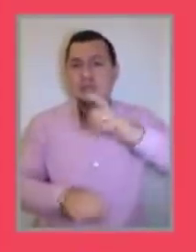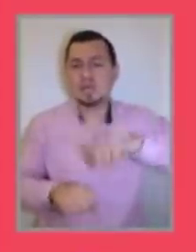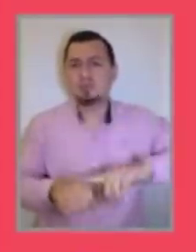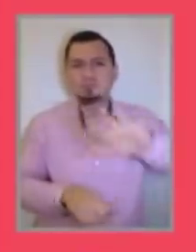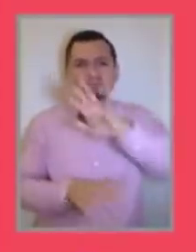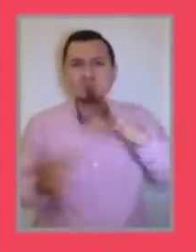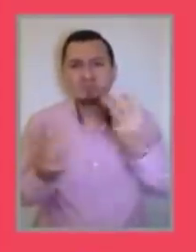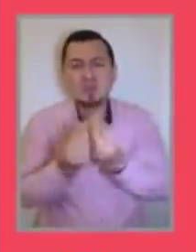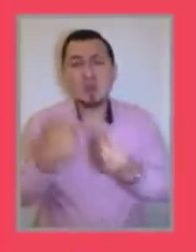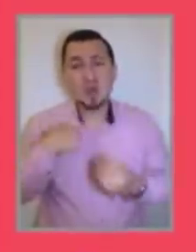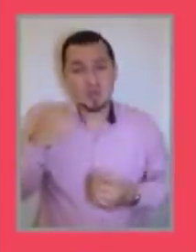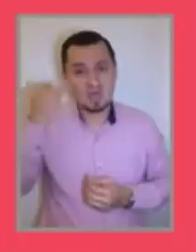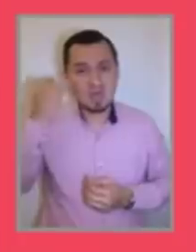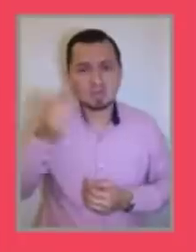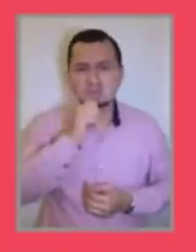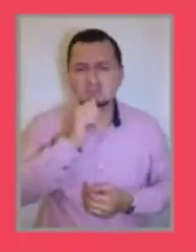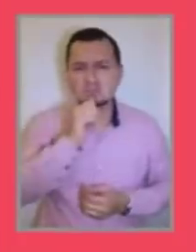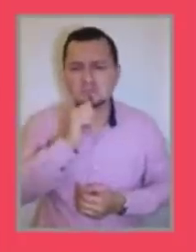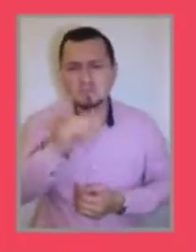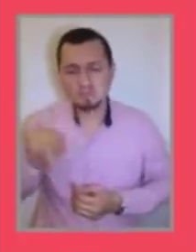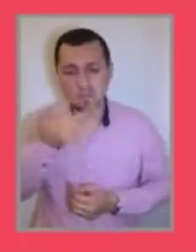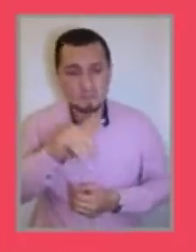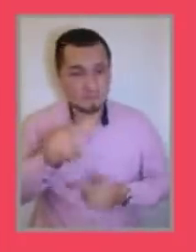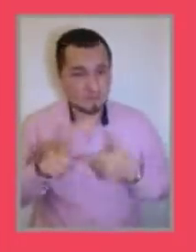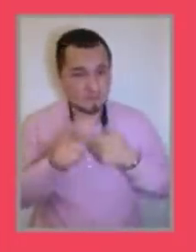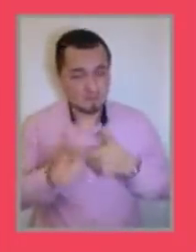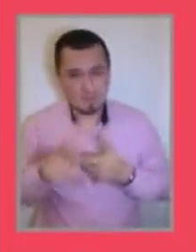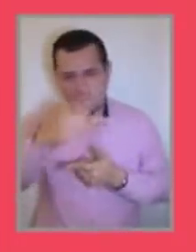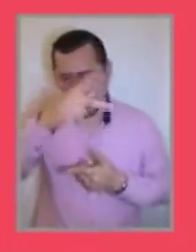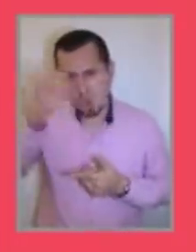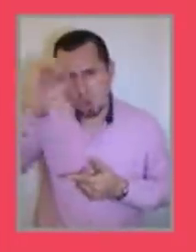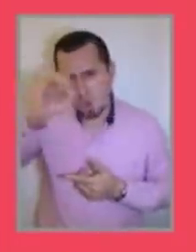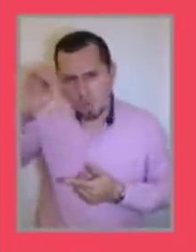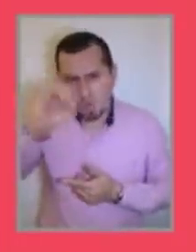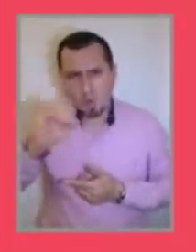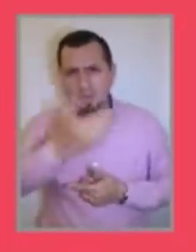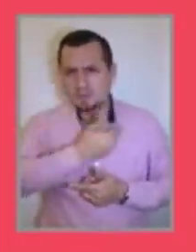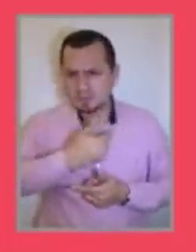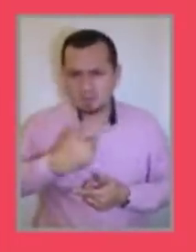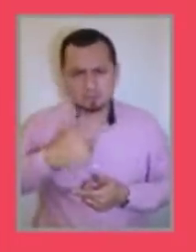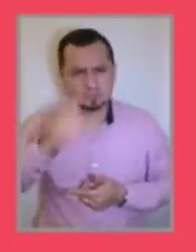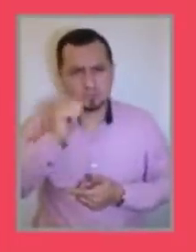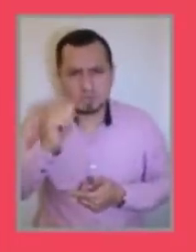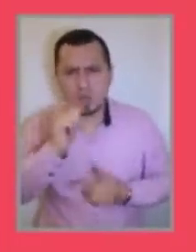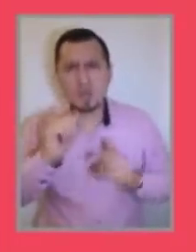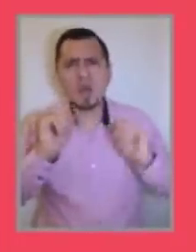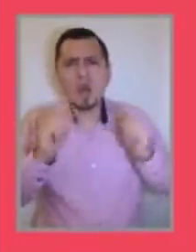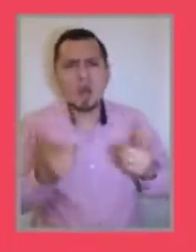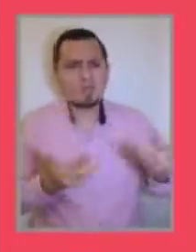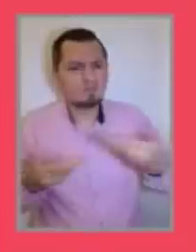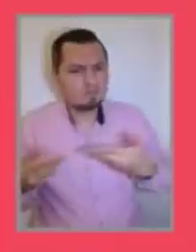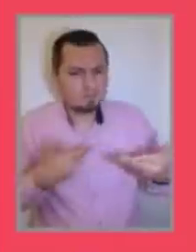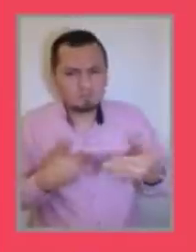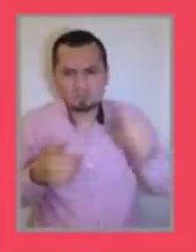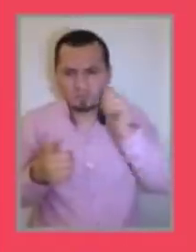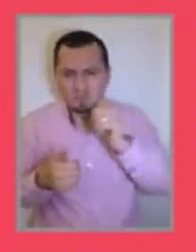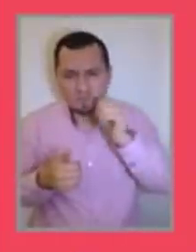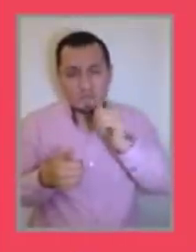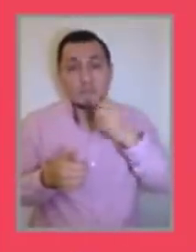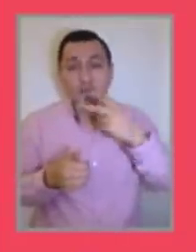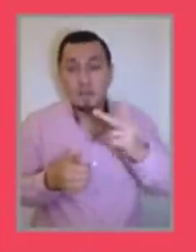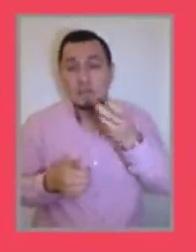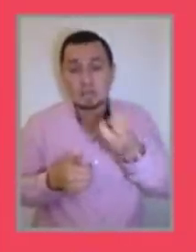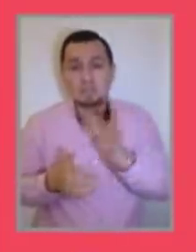definirán los criterios y bueno, todas las opiniones de los alcaldes siempre son bienvenidas, pero ya estos son